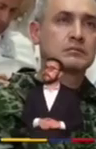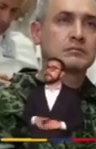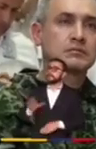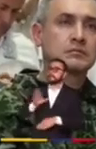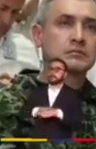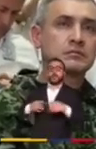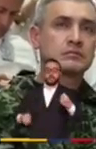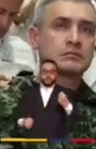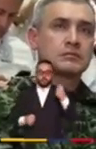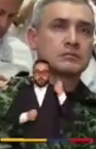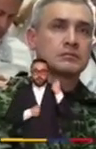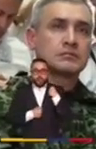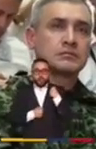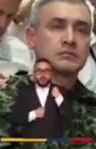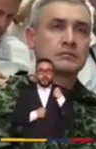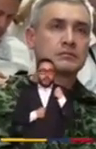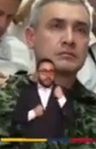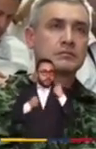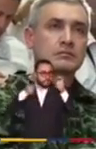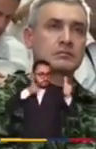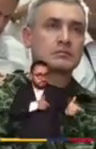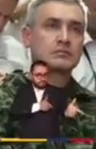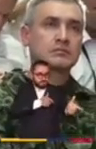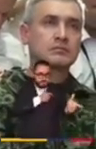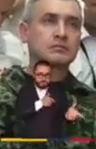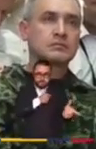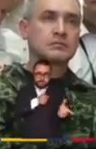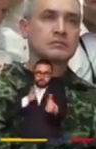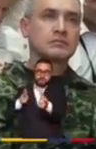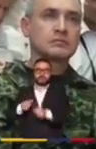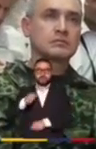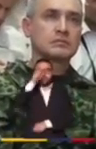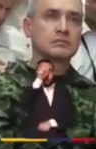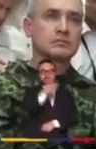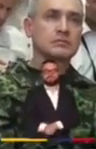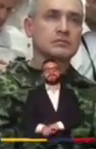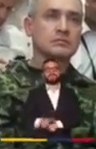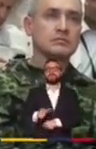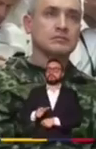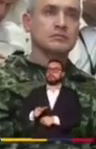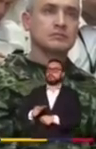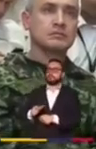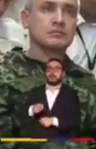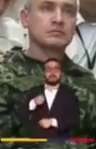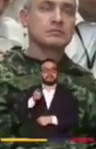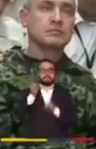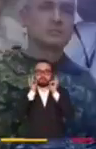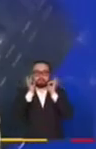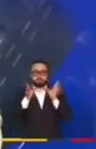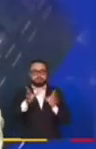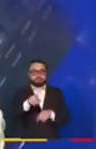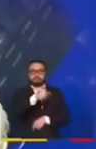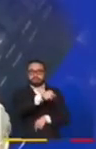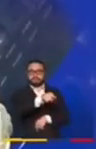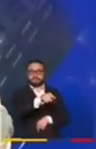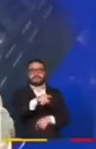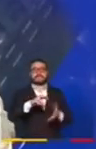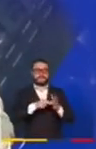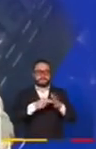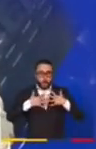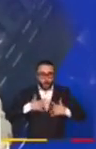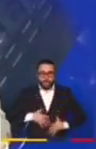soldado que levante el arma contra un poblador del pueblo, soldado maldito, porque ensucia el